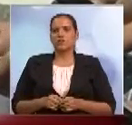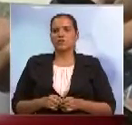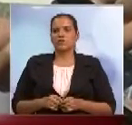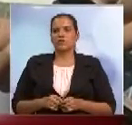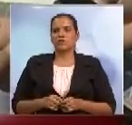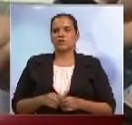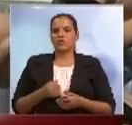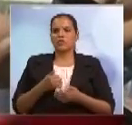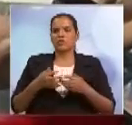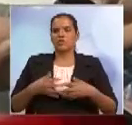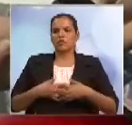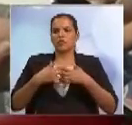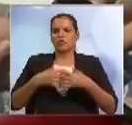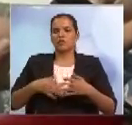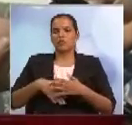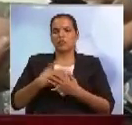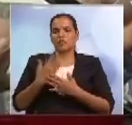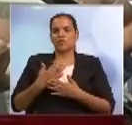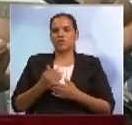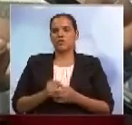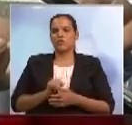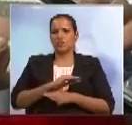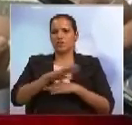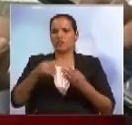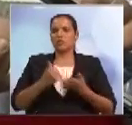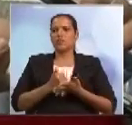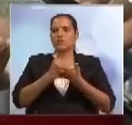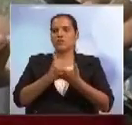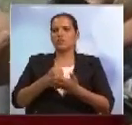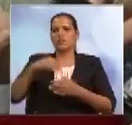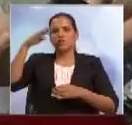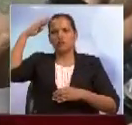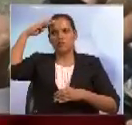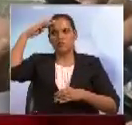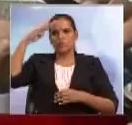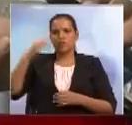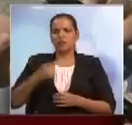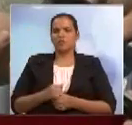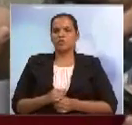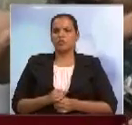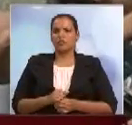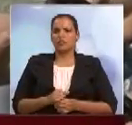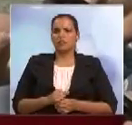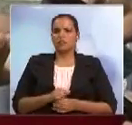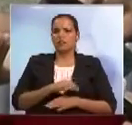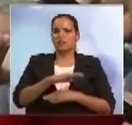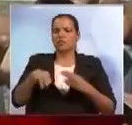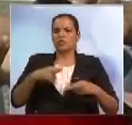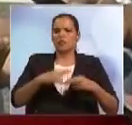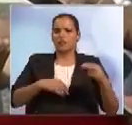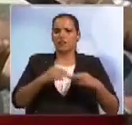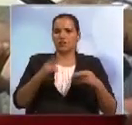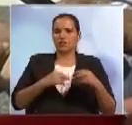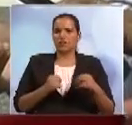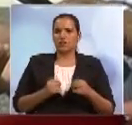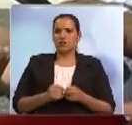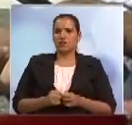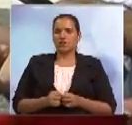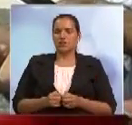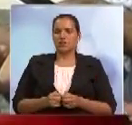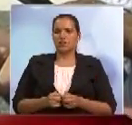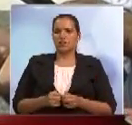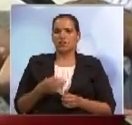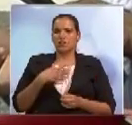obviamente un equipamiento con el fin la idea es puede dotar a la policía nacional de toda la infraestructura que les permita trabajar cómodamente